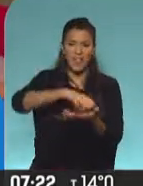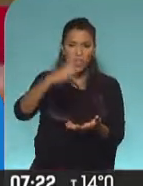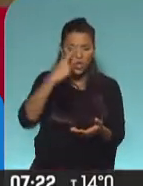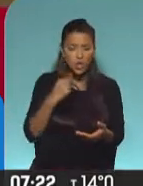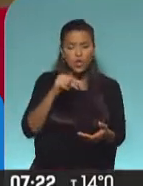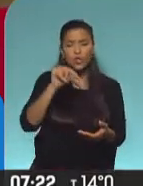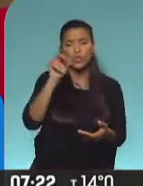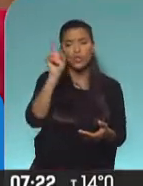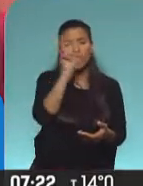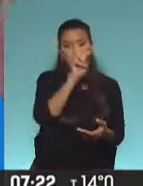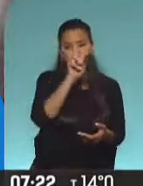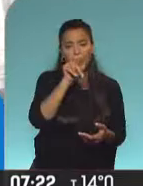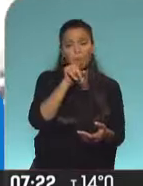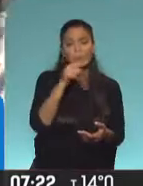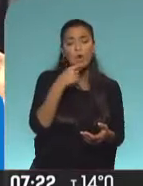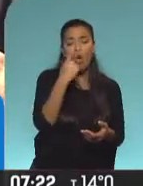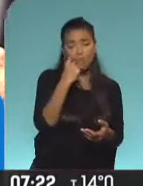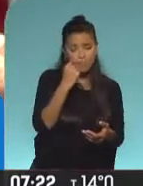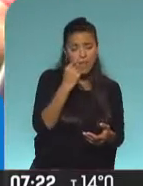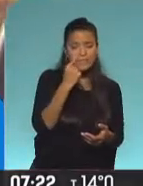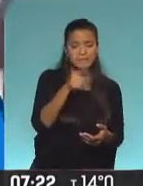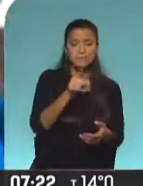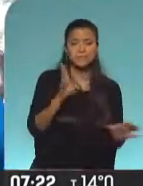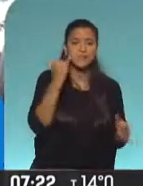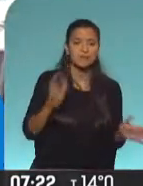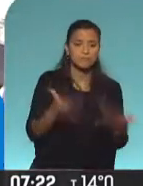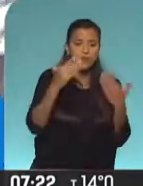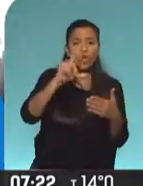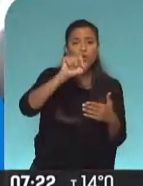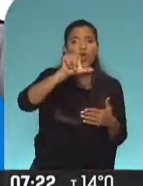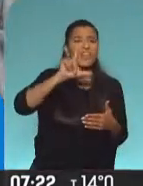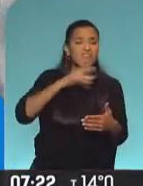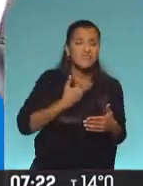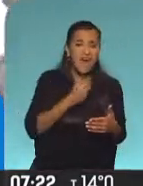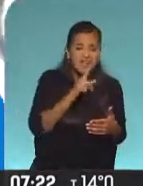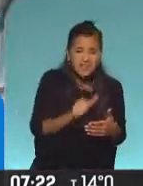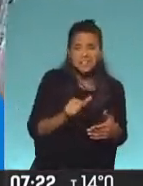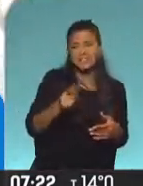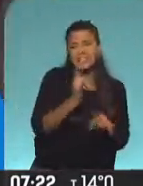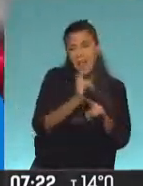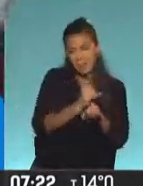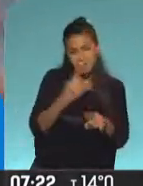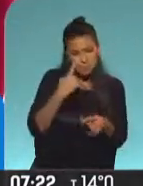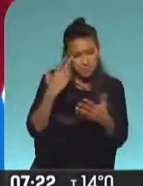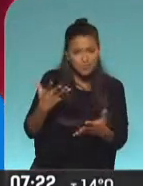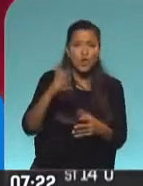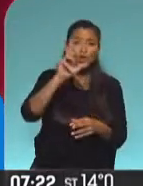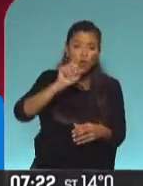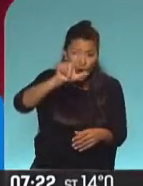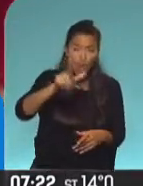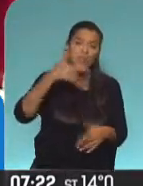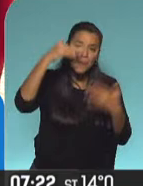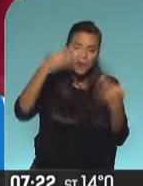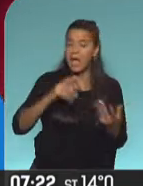dispositivo para señores que ya están de alta la colifata la conocemos desde 100 tiene un rol verdaderamente